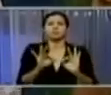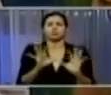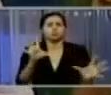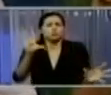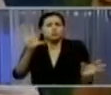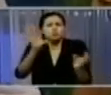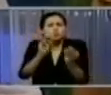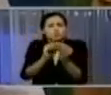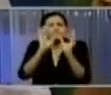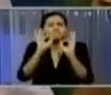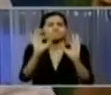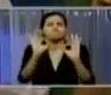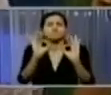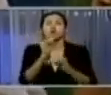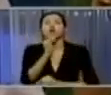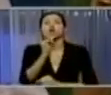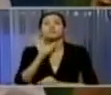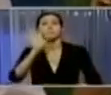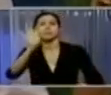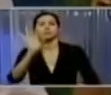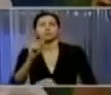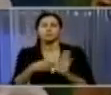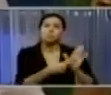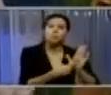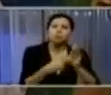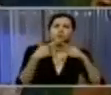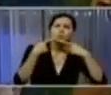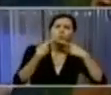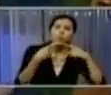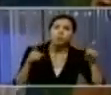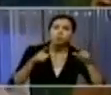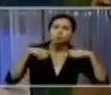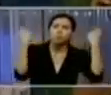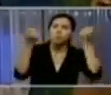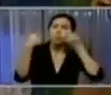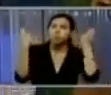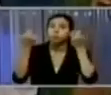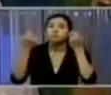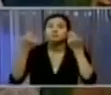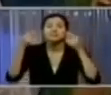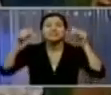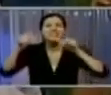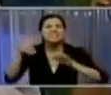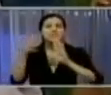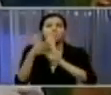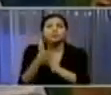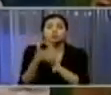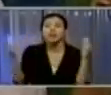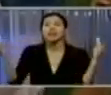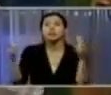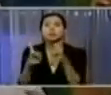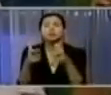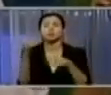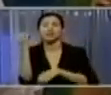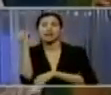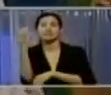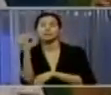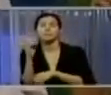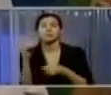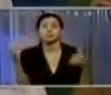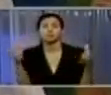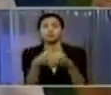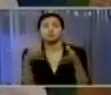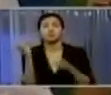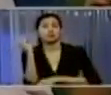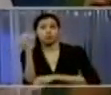notipatria para que mostremos todo lo que ha sucedido en la Asamblea de la OEA y la extraordinaria